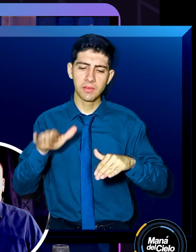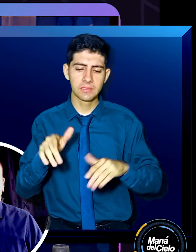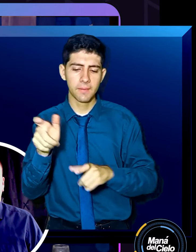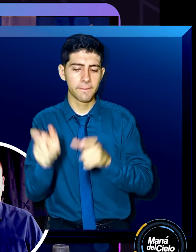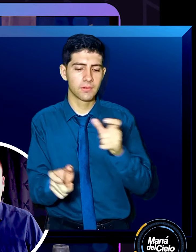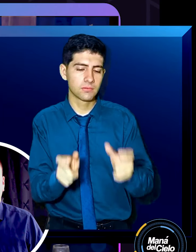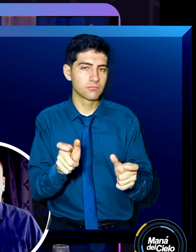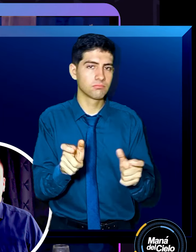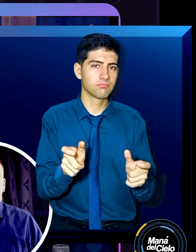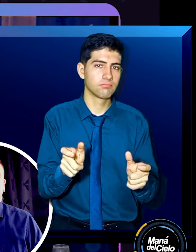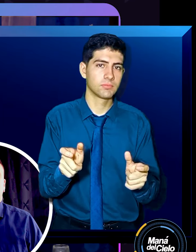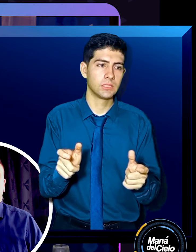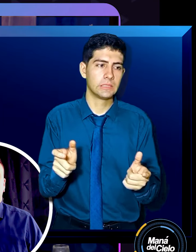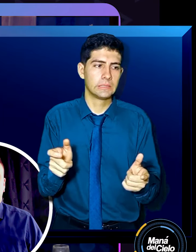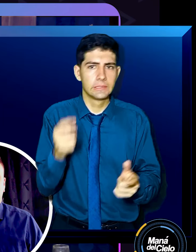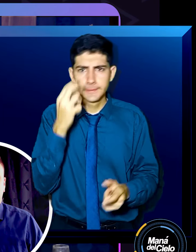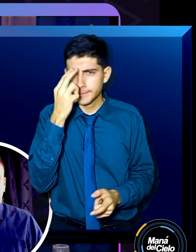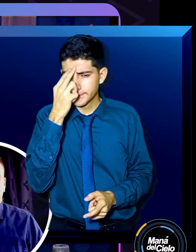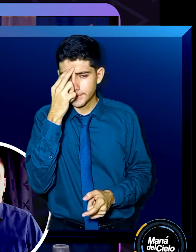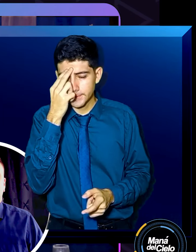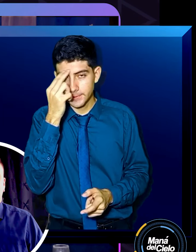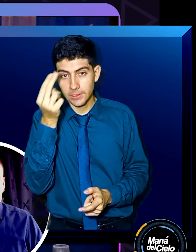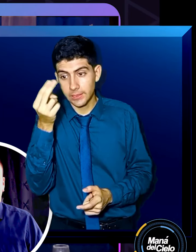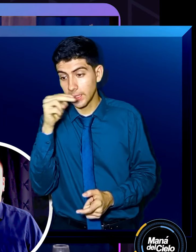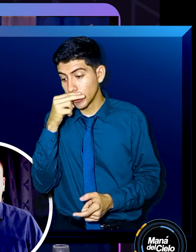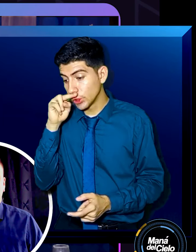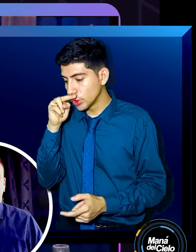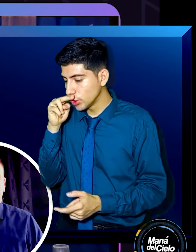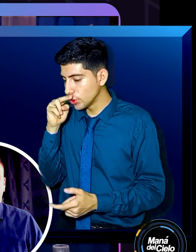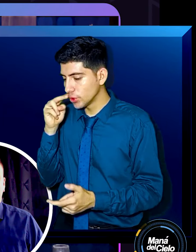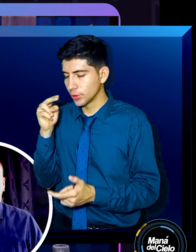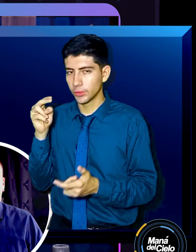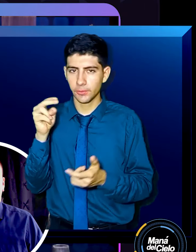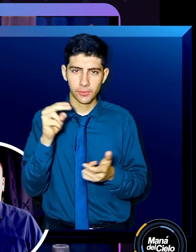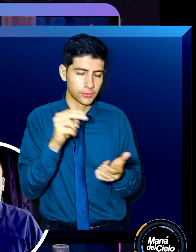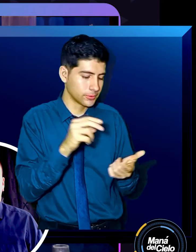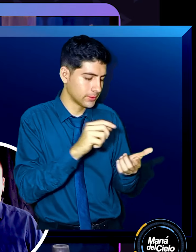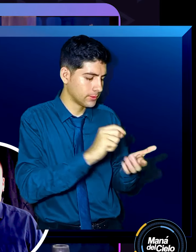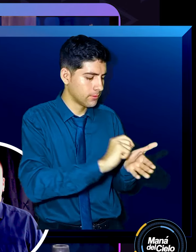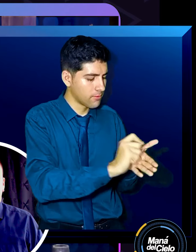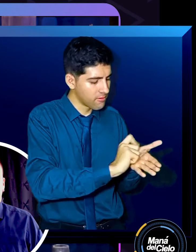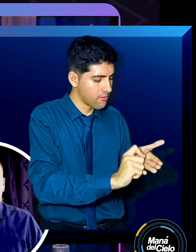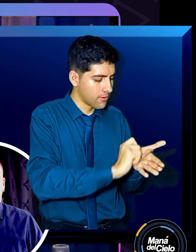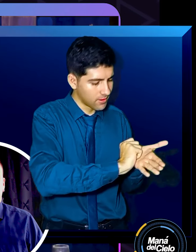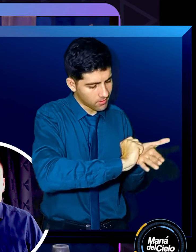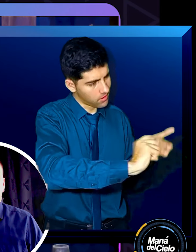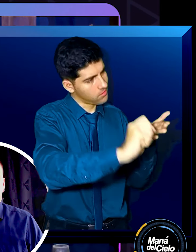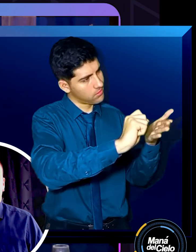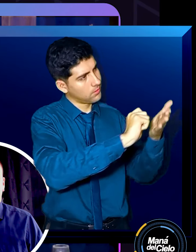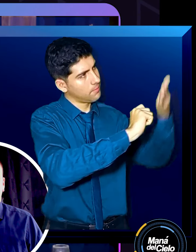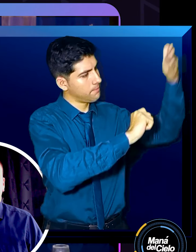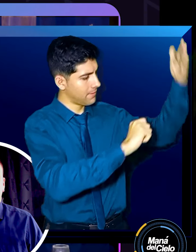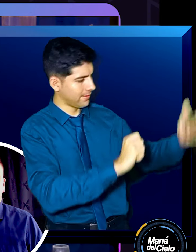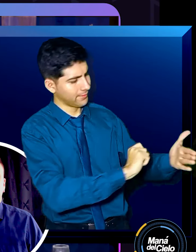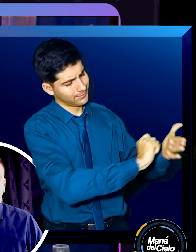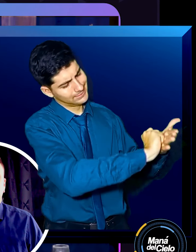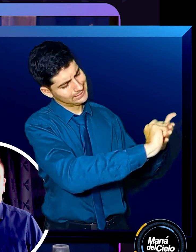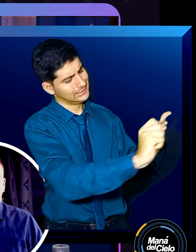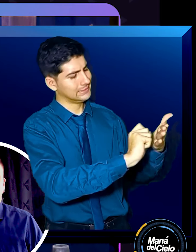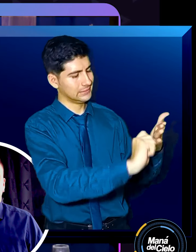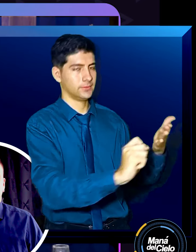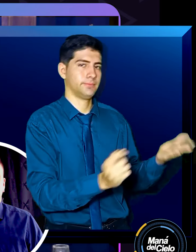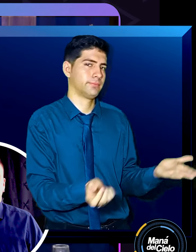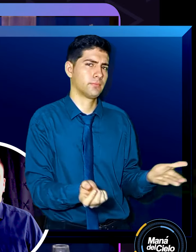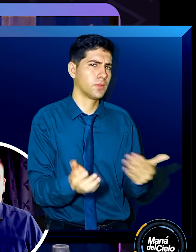molesta porque los niños rayan, y bueno, para eso son las ofrendas, para pintar el templo, si hay que pintarlo 50 veces, no importa, pero una vida vale